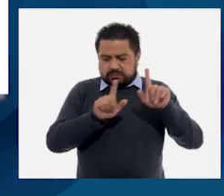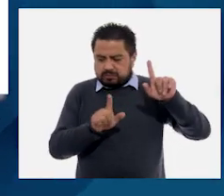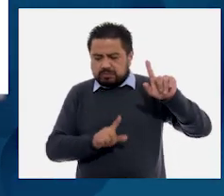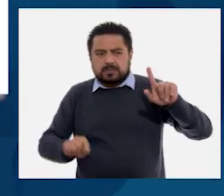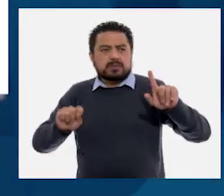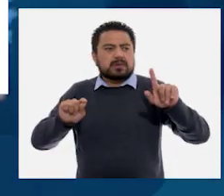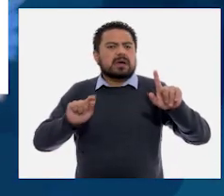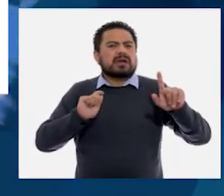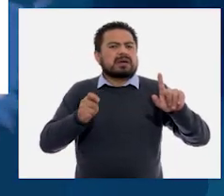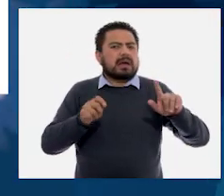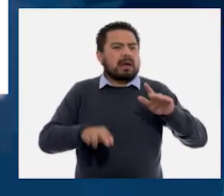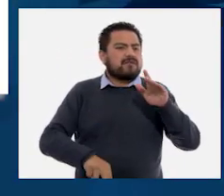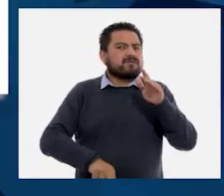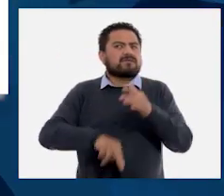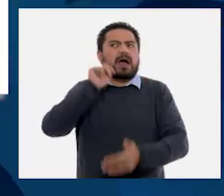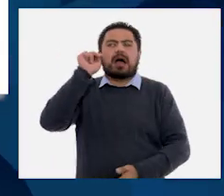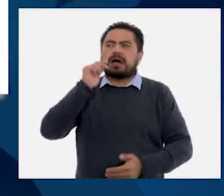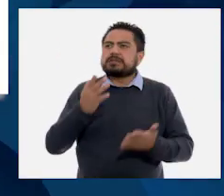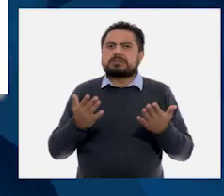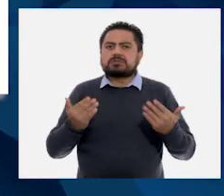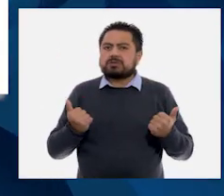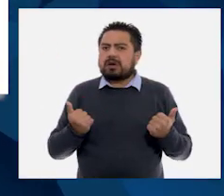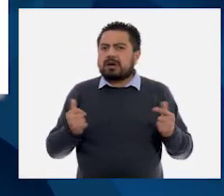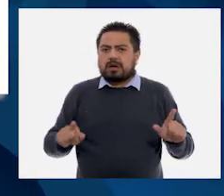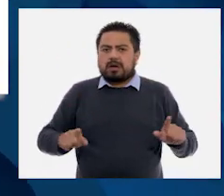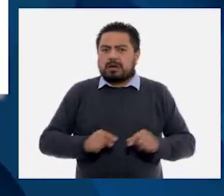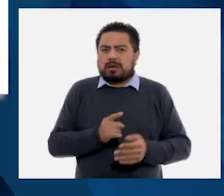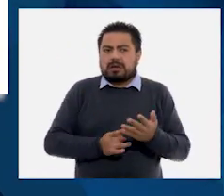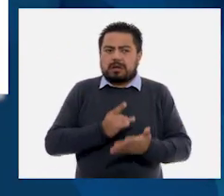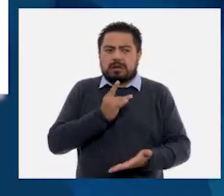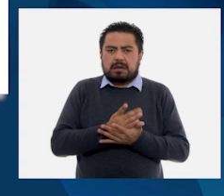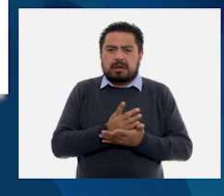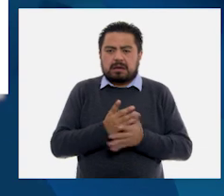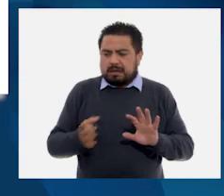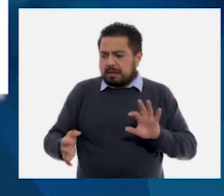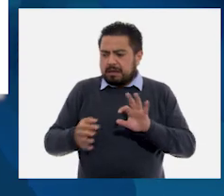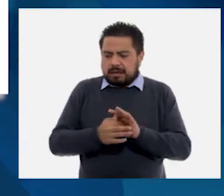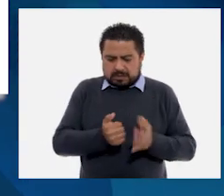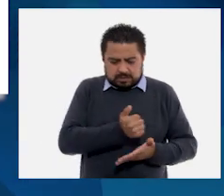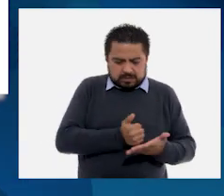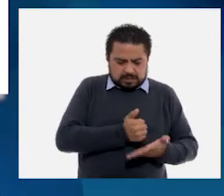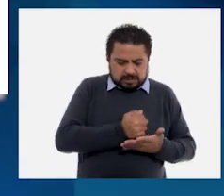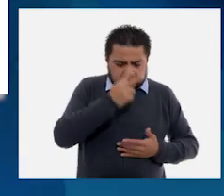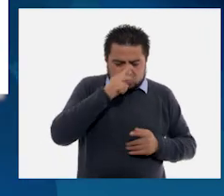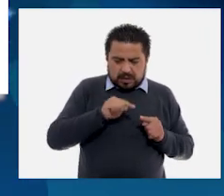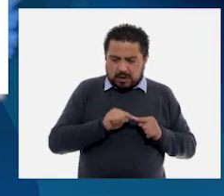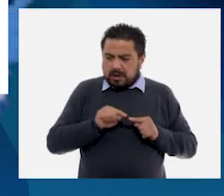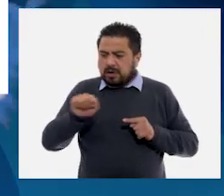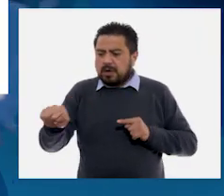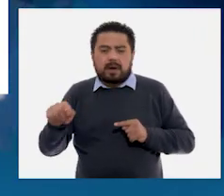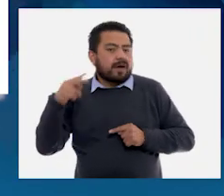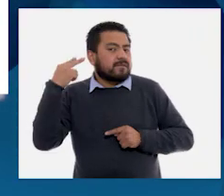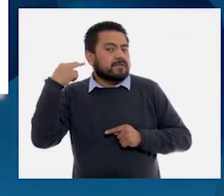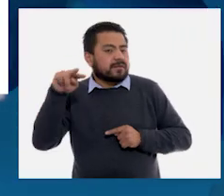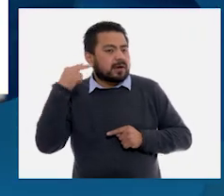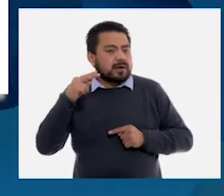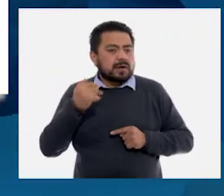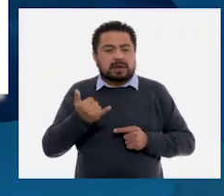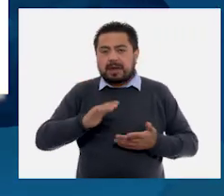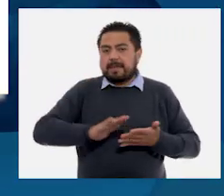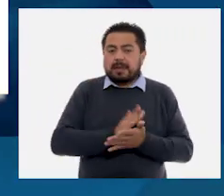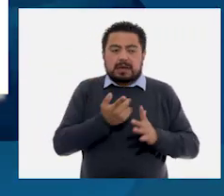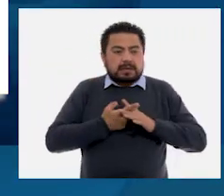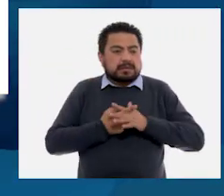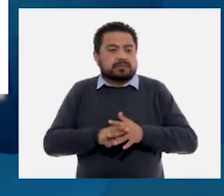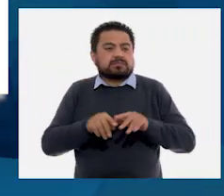República prácticamente vacío, excepto por la línea que conectaba a la Ciudad de México con el puerto de Veracruz y de la que ya